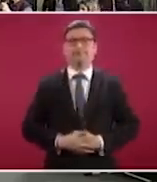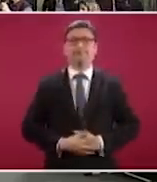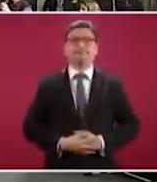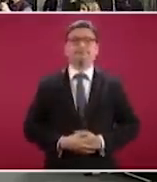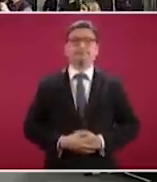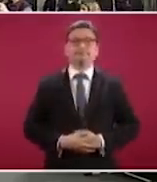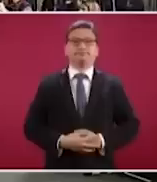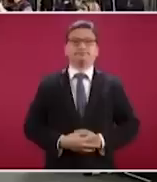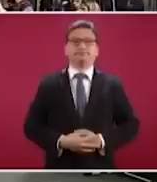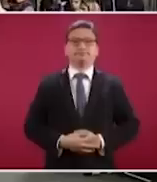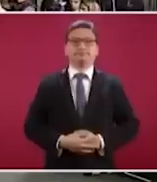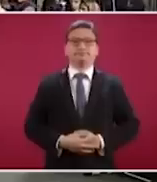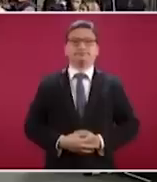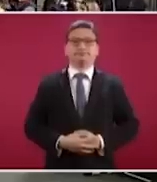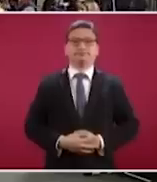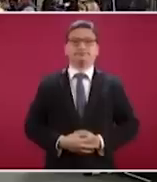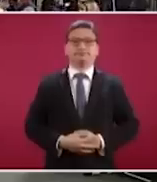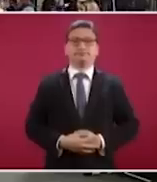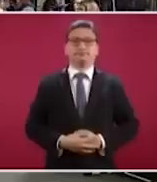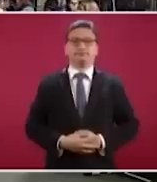Adelante.